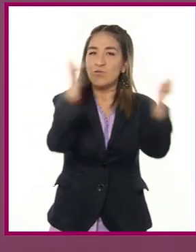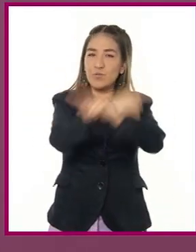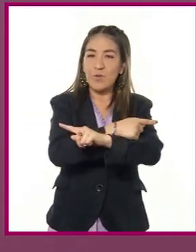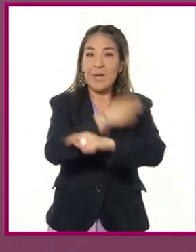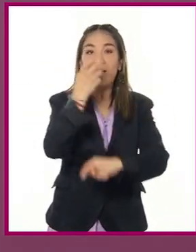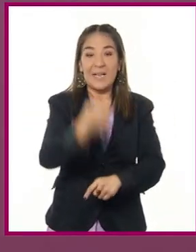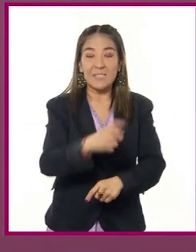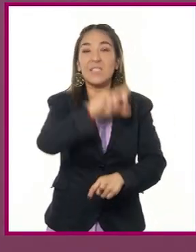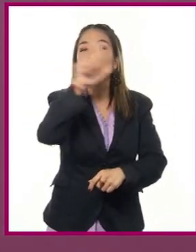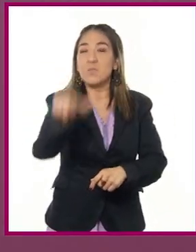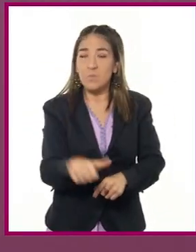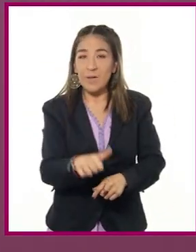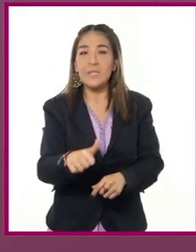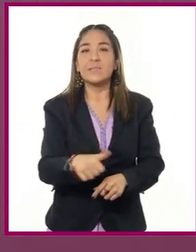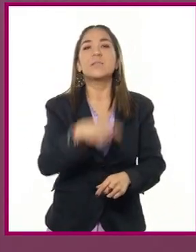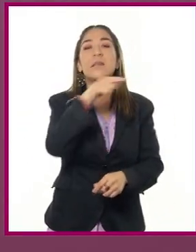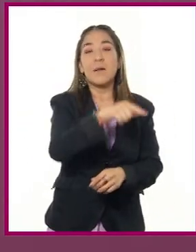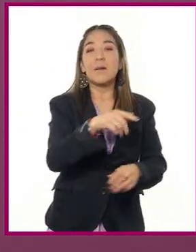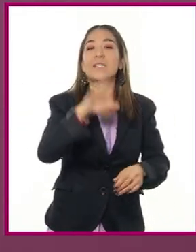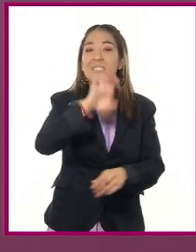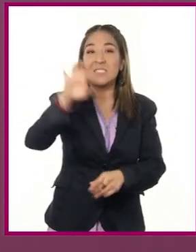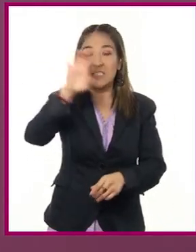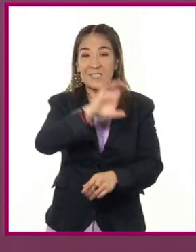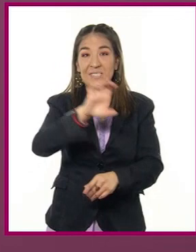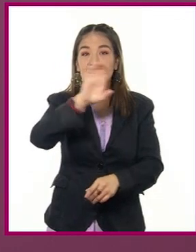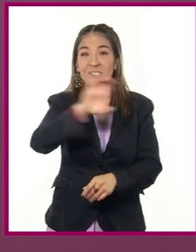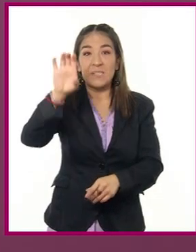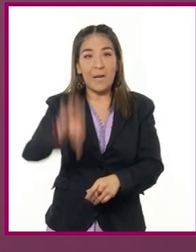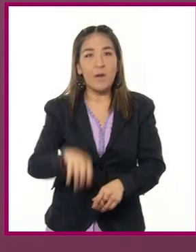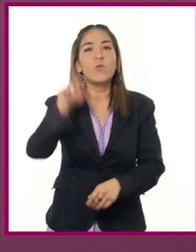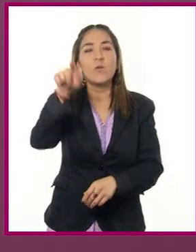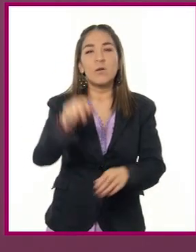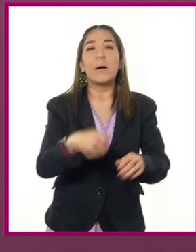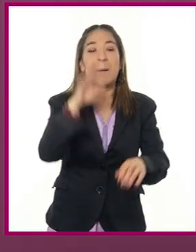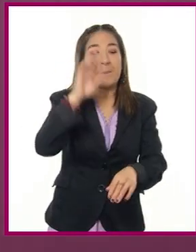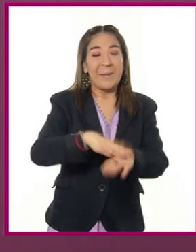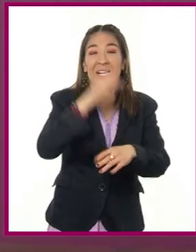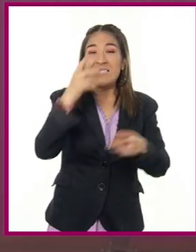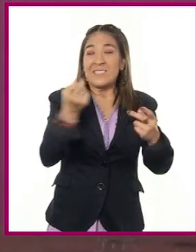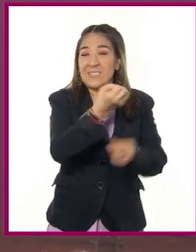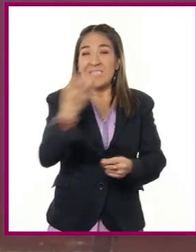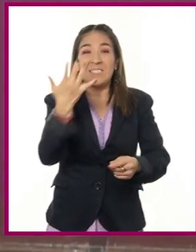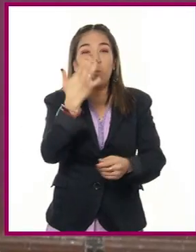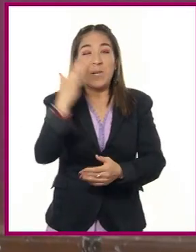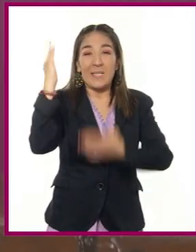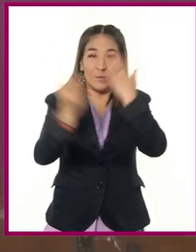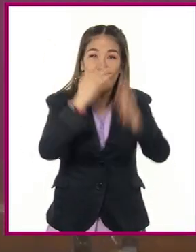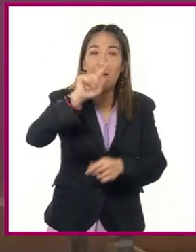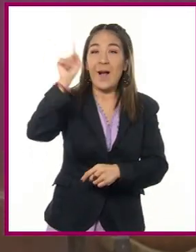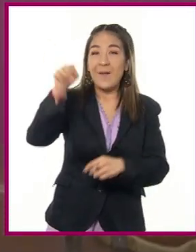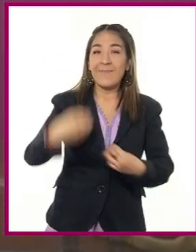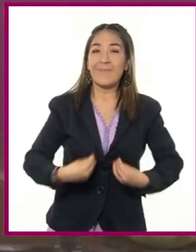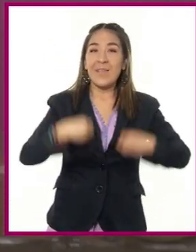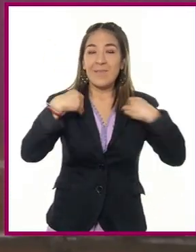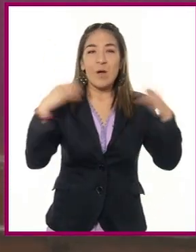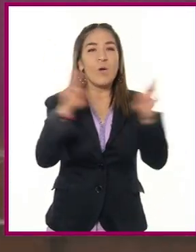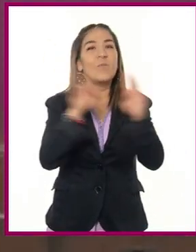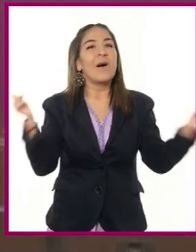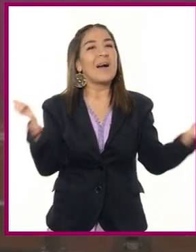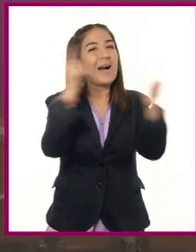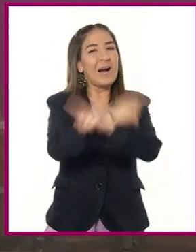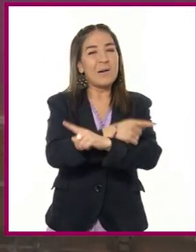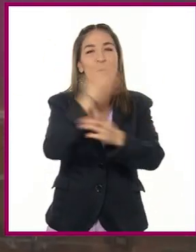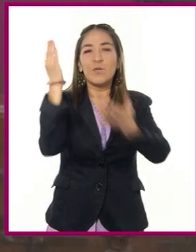Chicago más de 150 estudiantes chilenos. El programa neoliberal se puso en práctica de modo sistemático